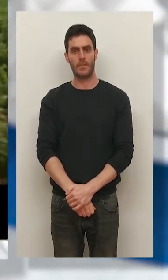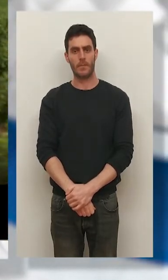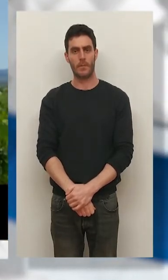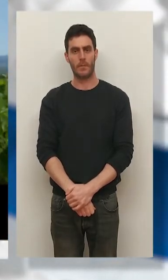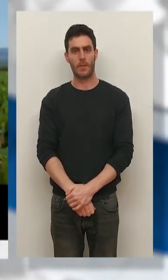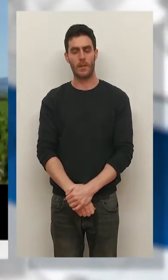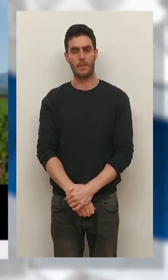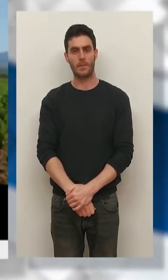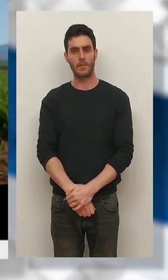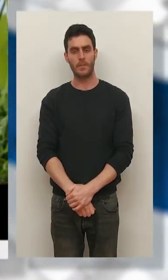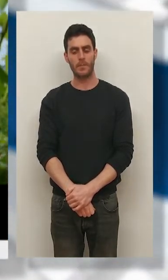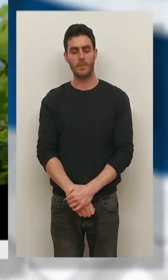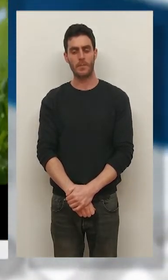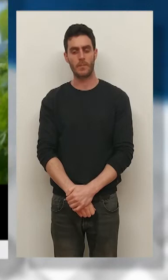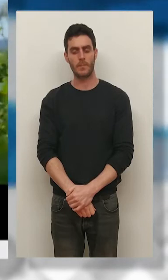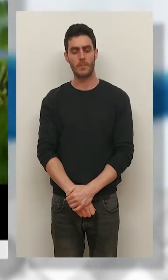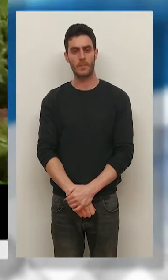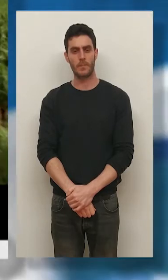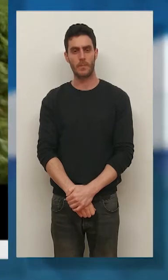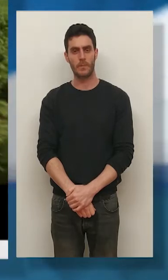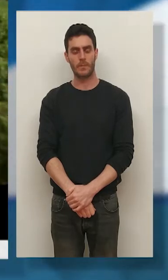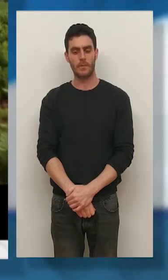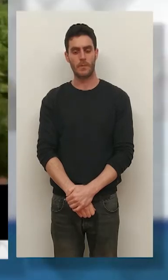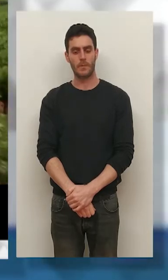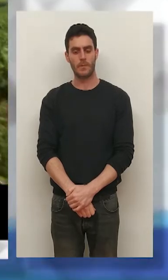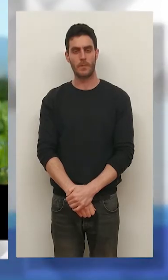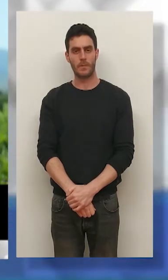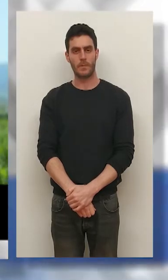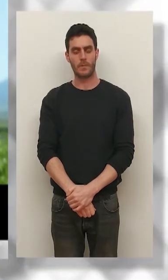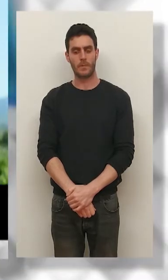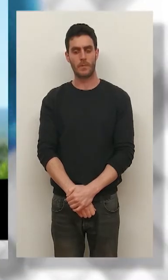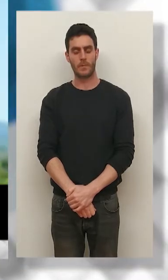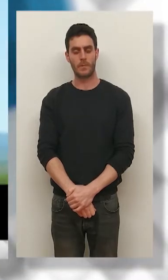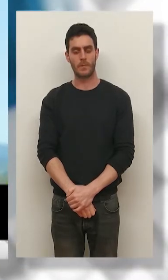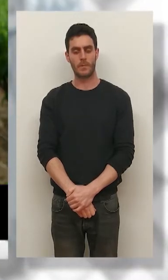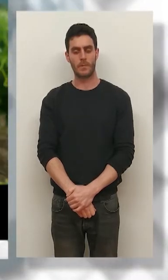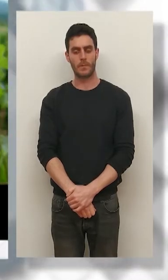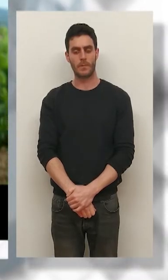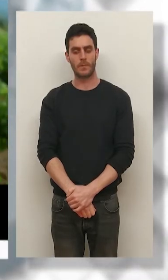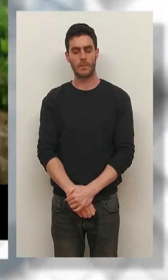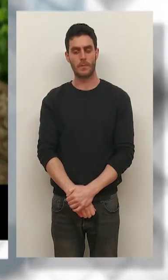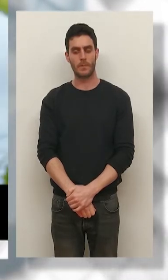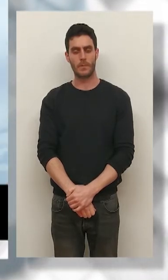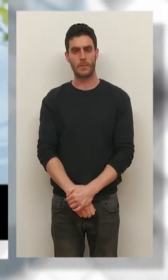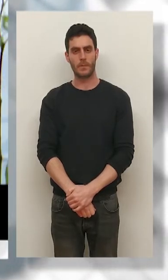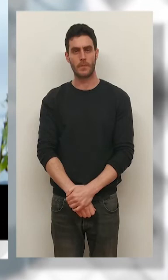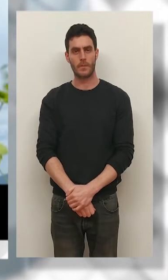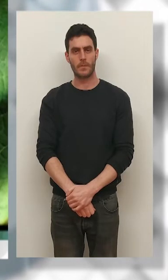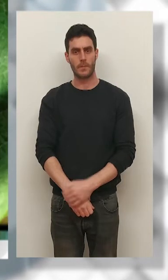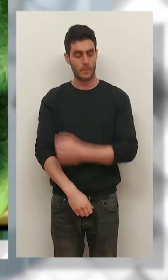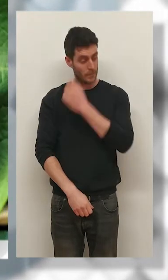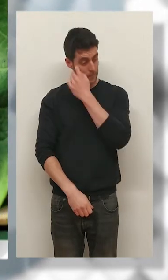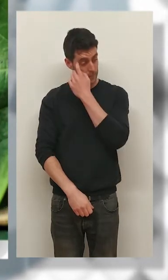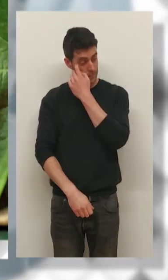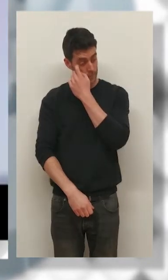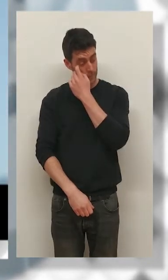cambio climático lo ha cambiado todo y los riesgos son más y más imprevistos, como las lluvias, las heladas o el pedrisco. Por eso necesitas un buen seguro